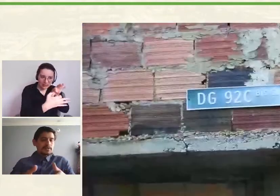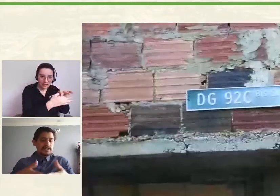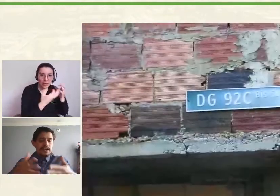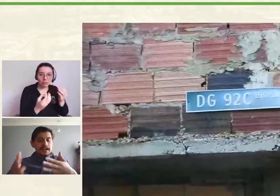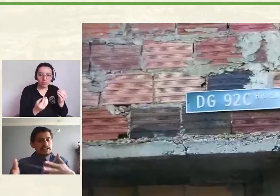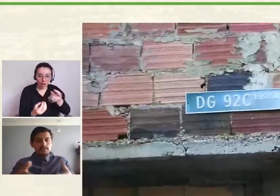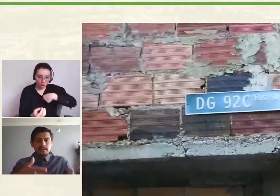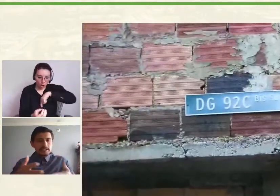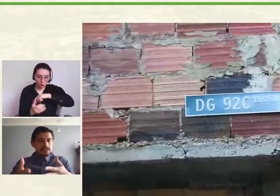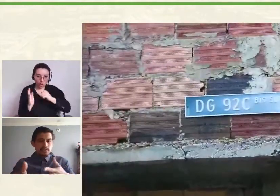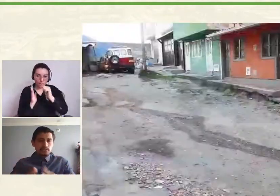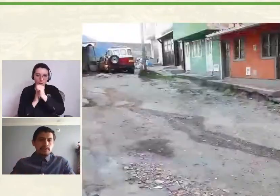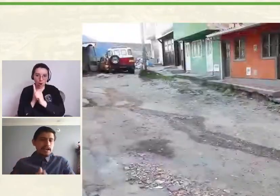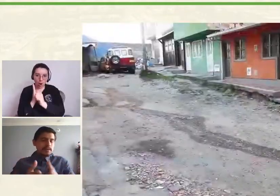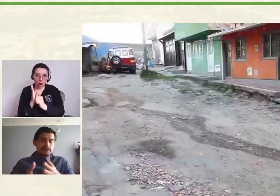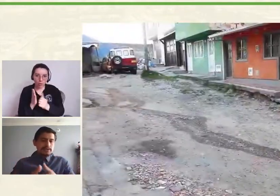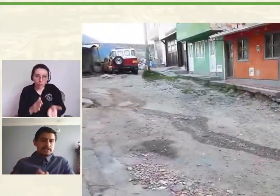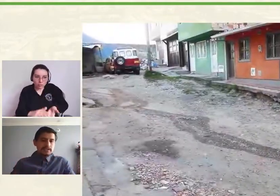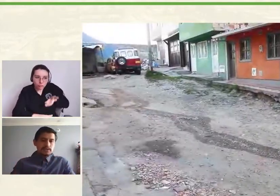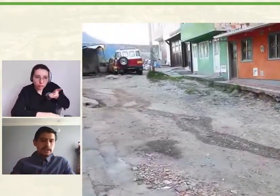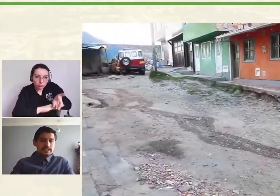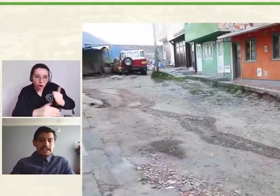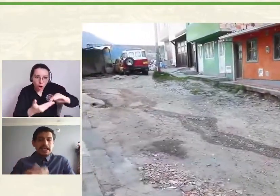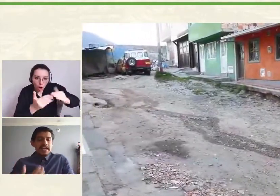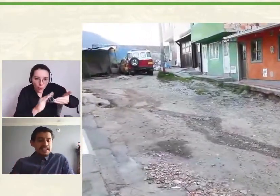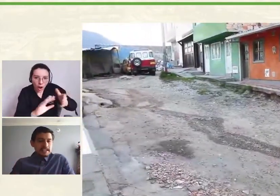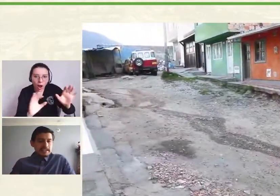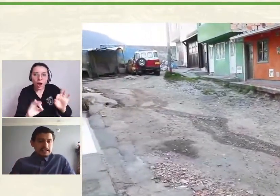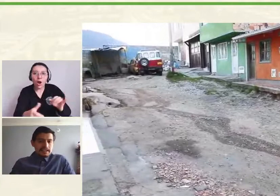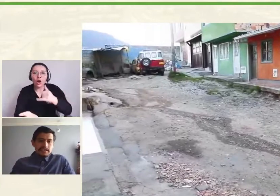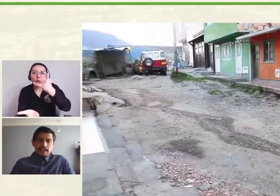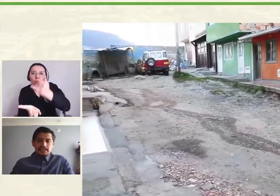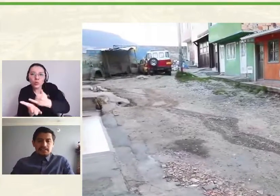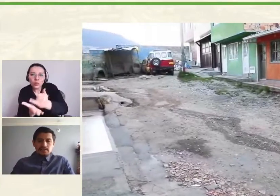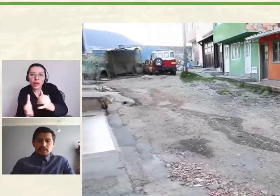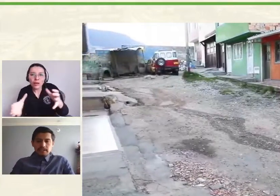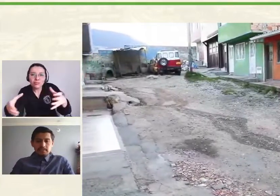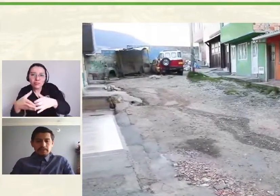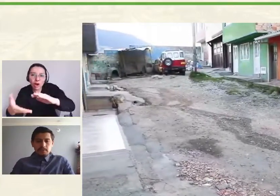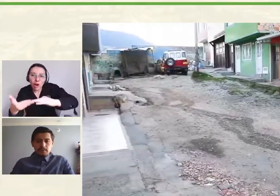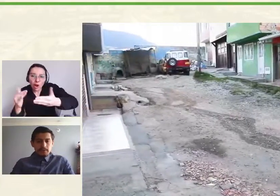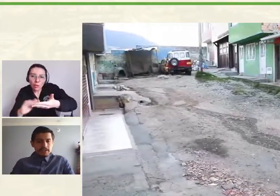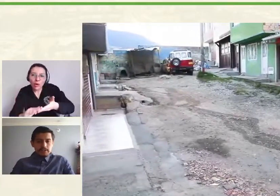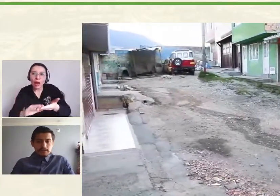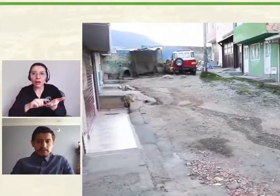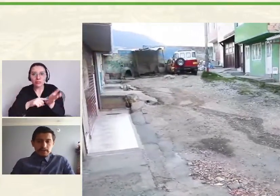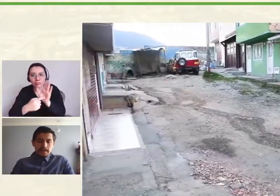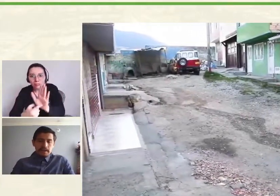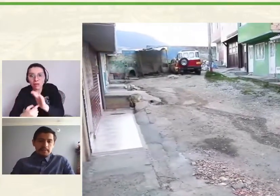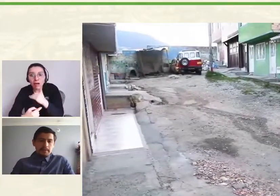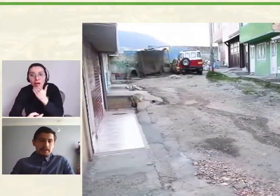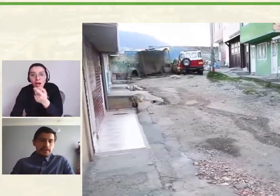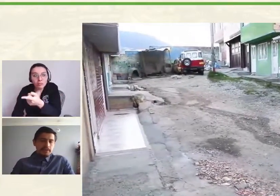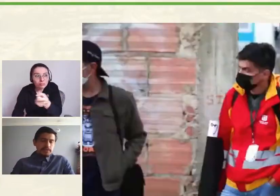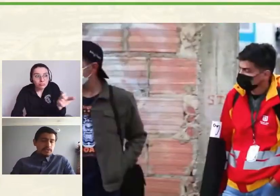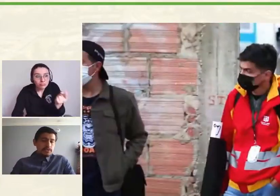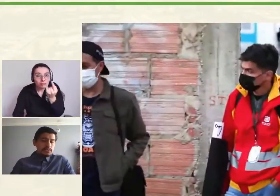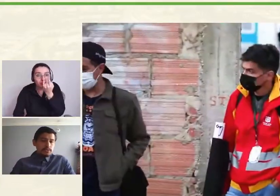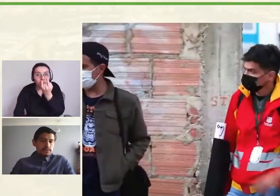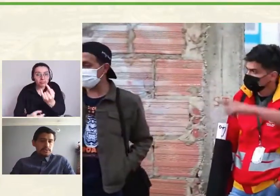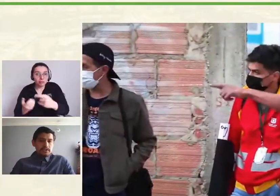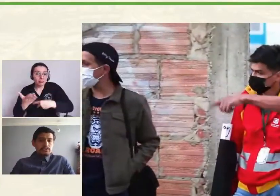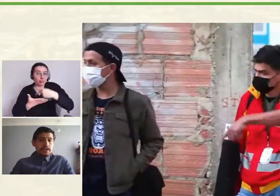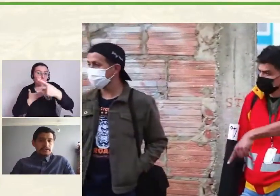diversas comunidades, juntas de acción comunal, personas naturales que estén interesadas dentro de este tipo de proyectos para el